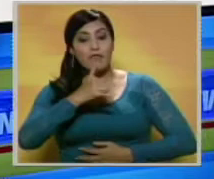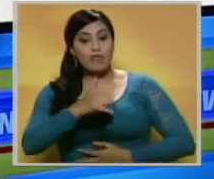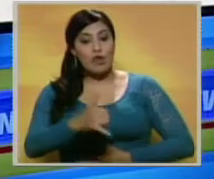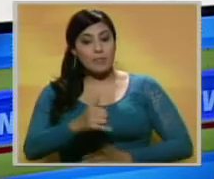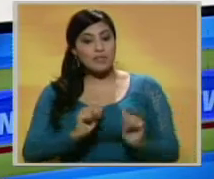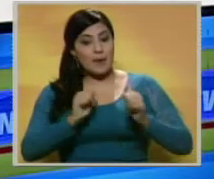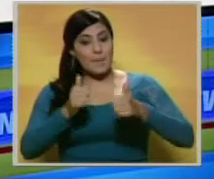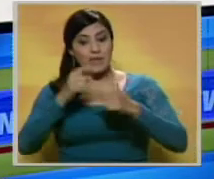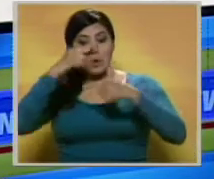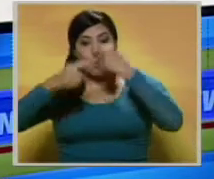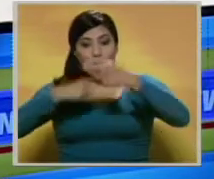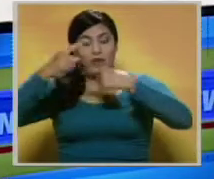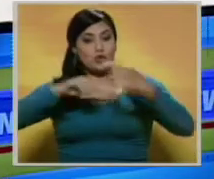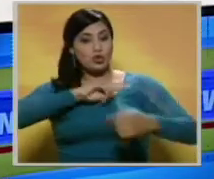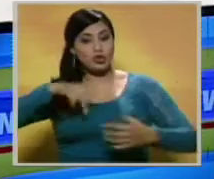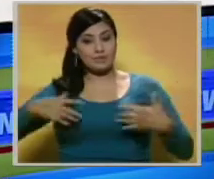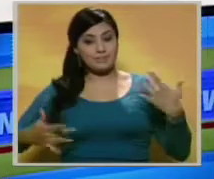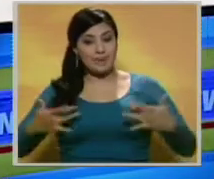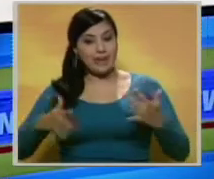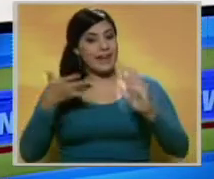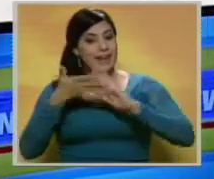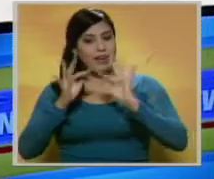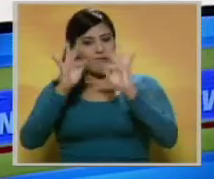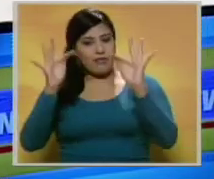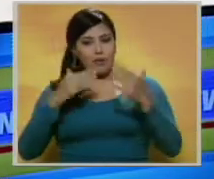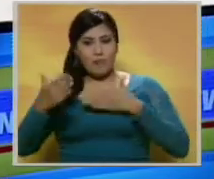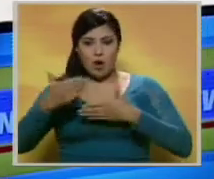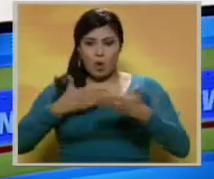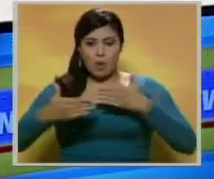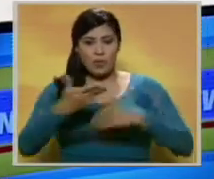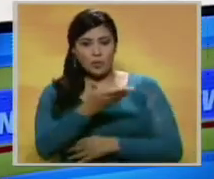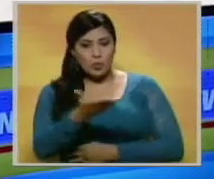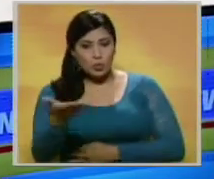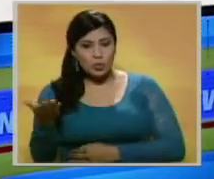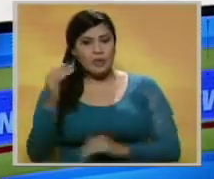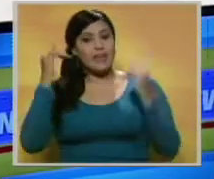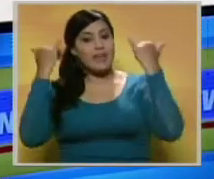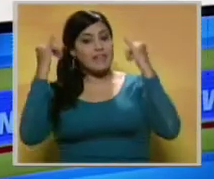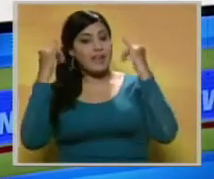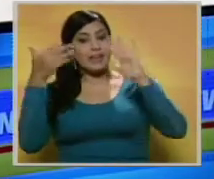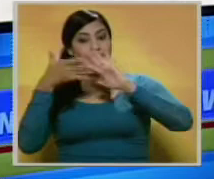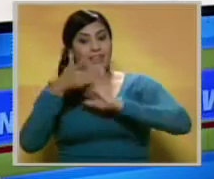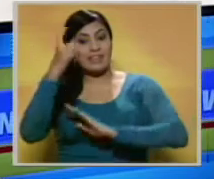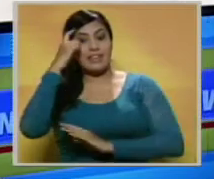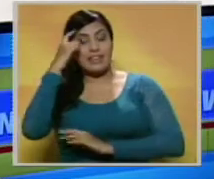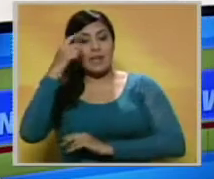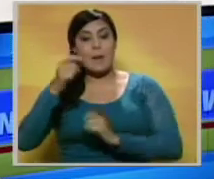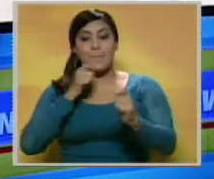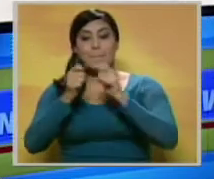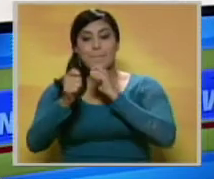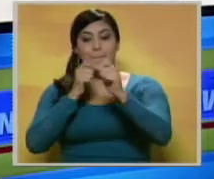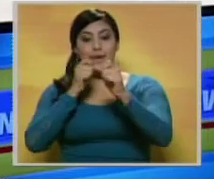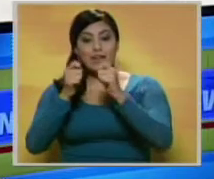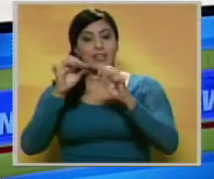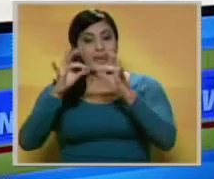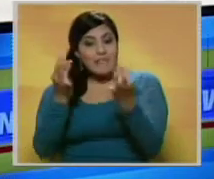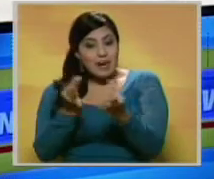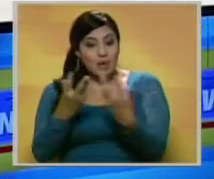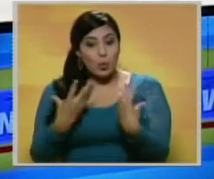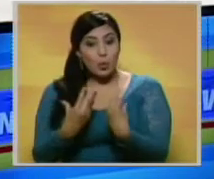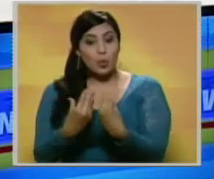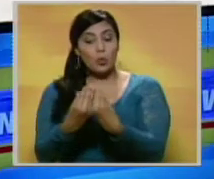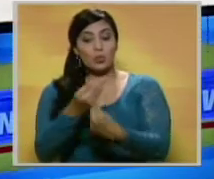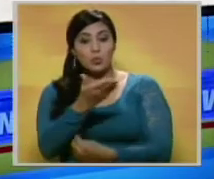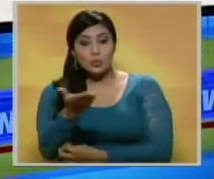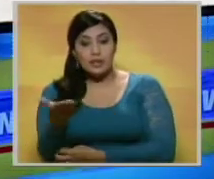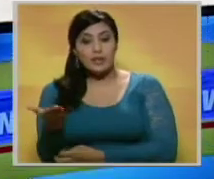que cada año nos alegra. Sí, es nuestra manera de compartir con ustedes la celebración del Día del Periodista en familia, la familia